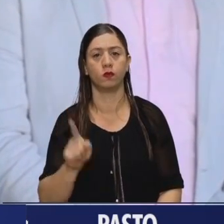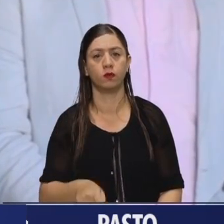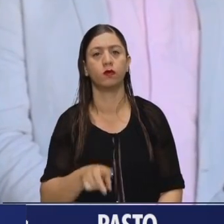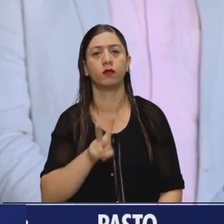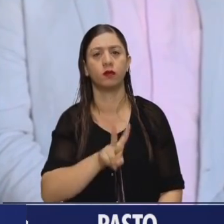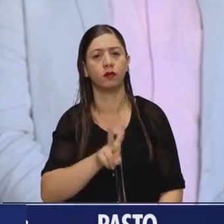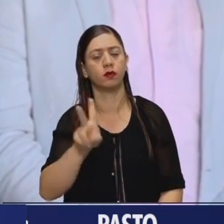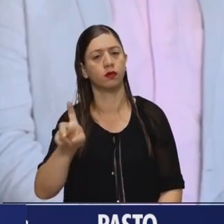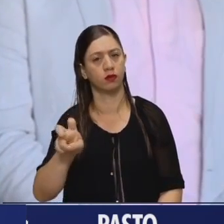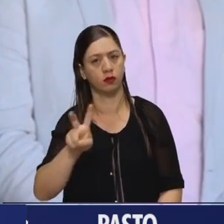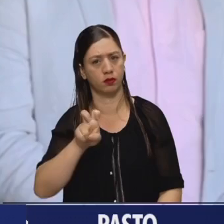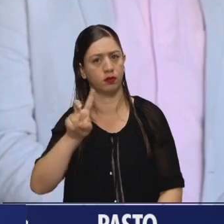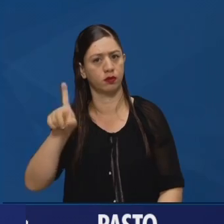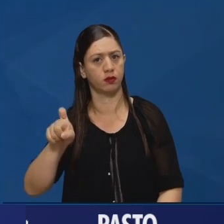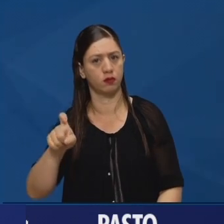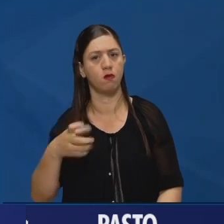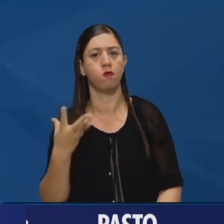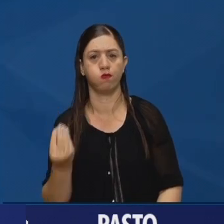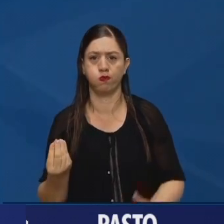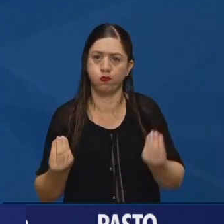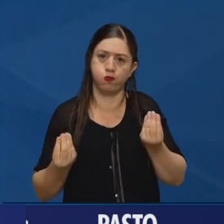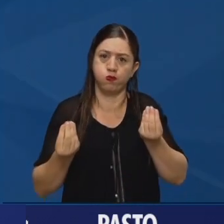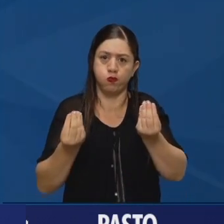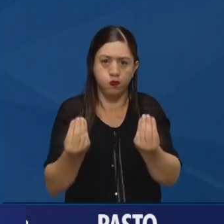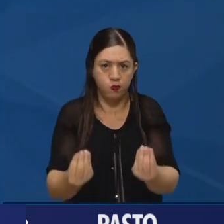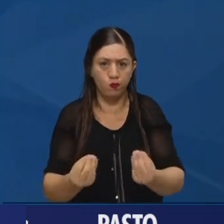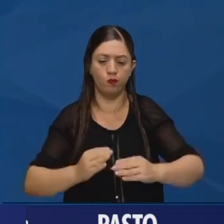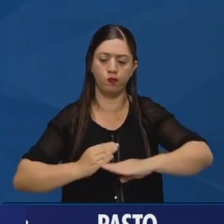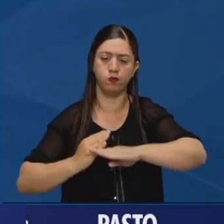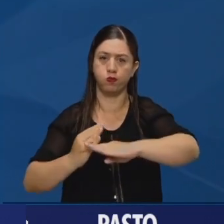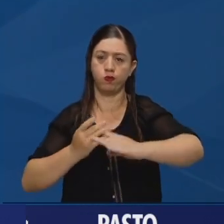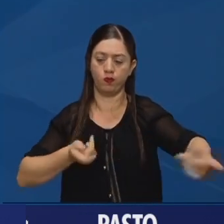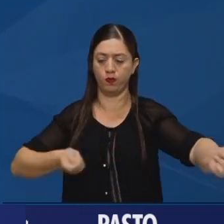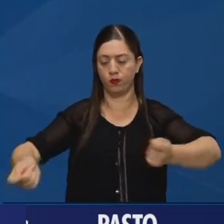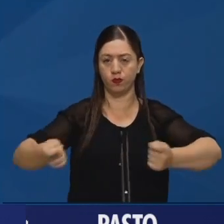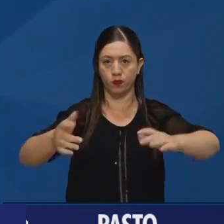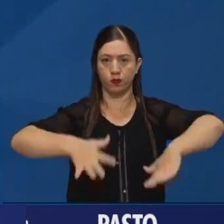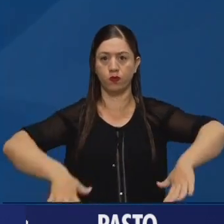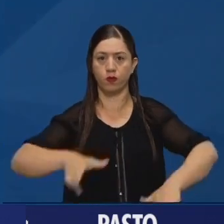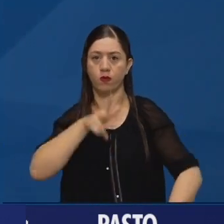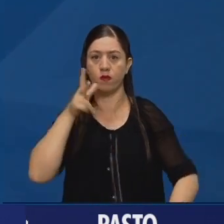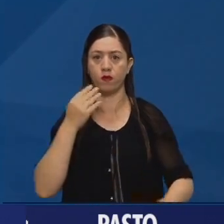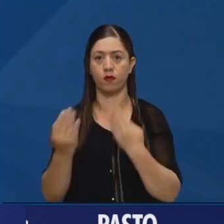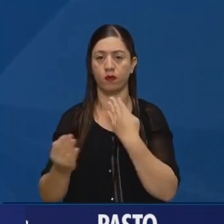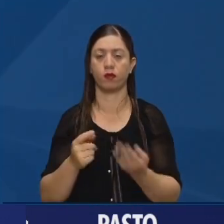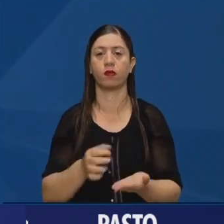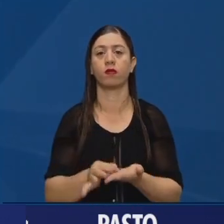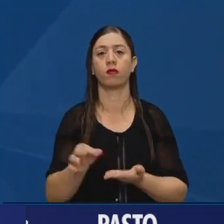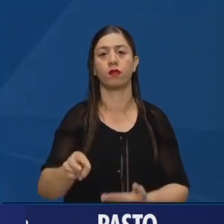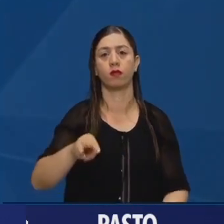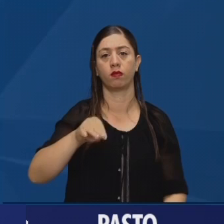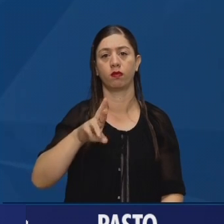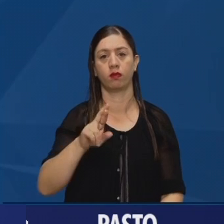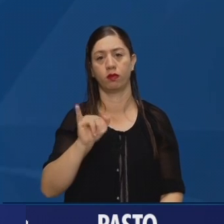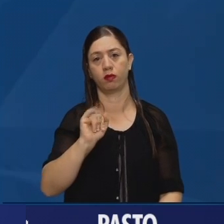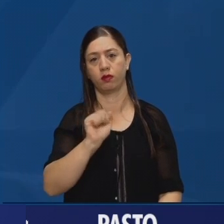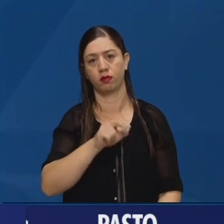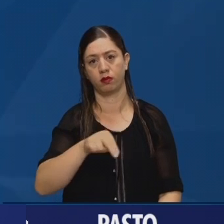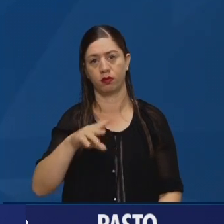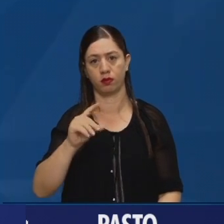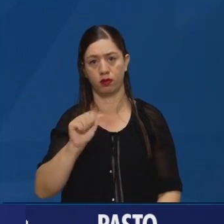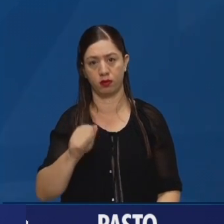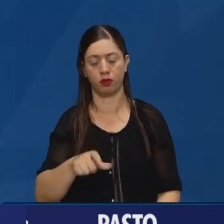76 hombres con 2 pelotones para garantizar seguridad en el área rural. Y en el caso de Miranda, 370 hombres con